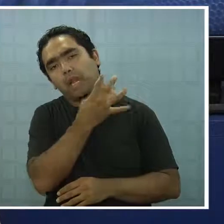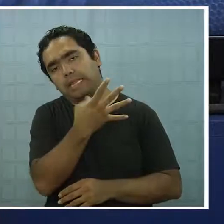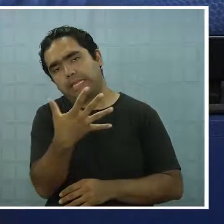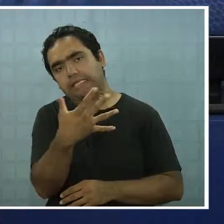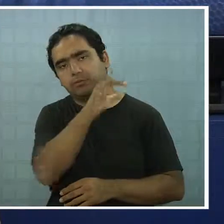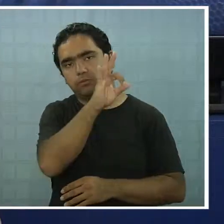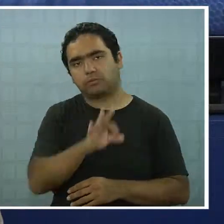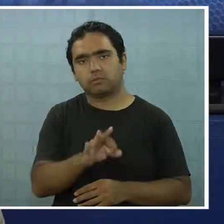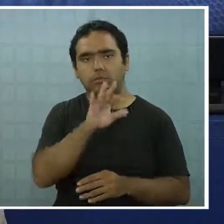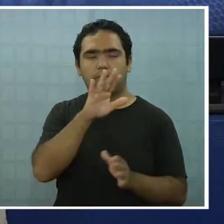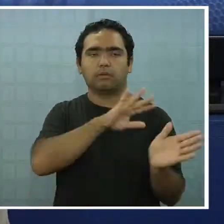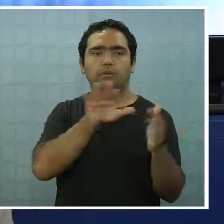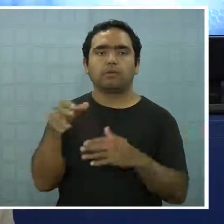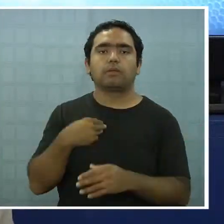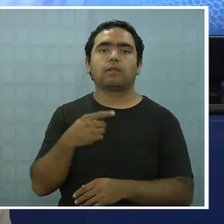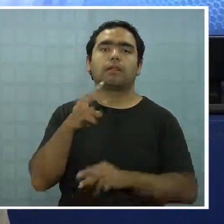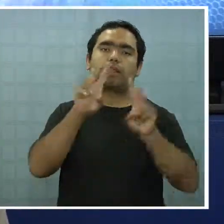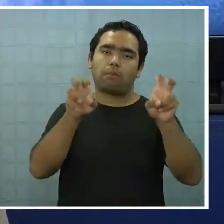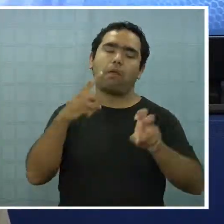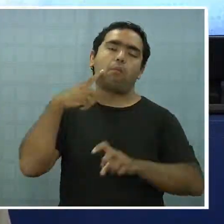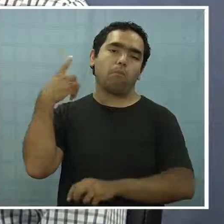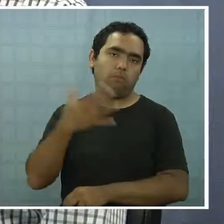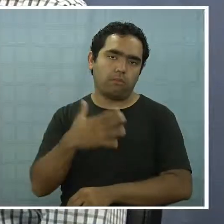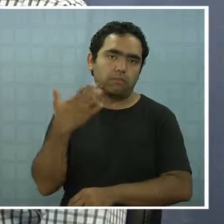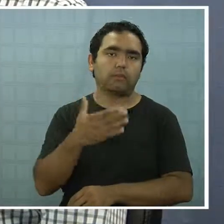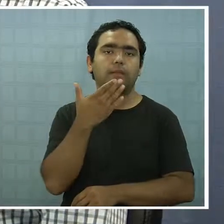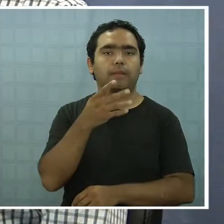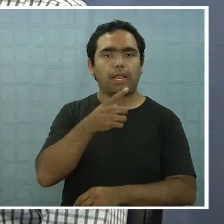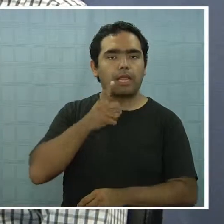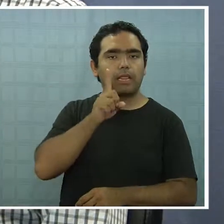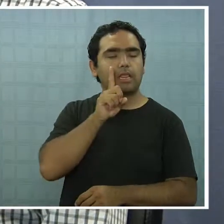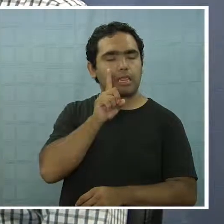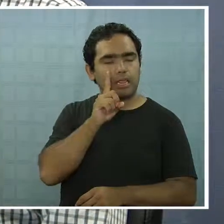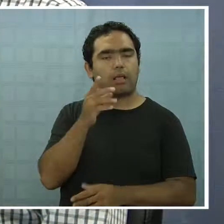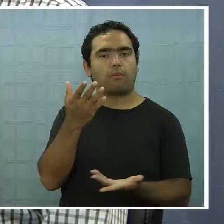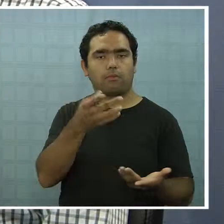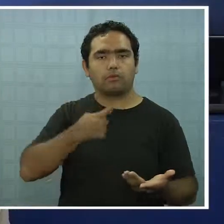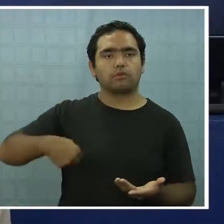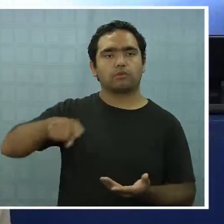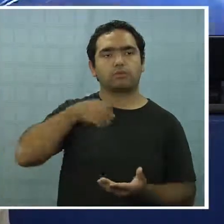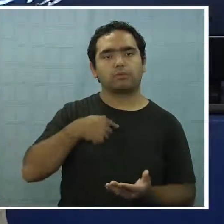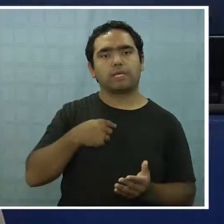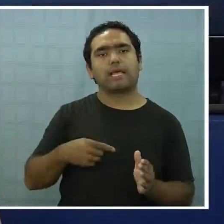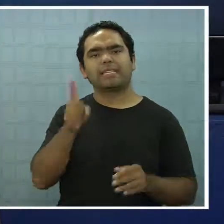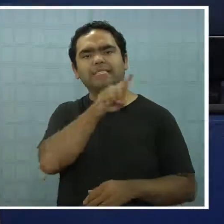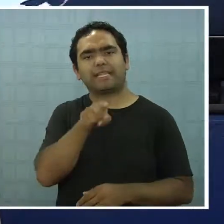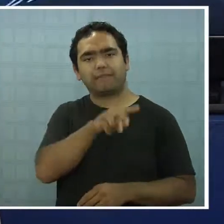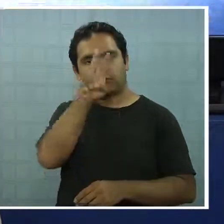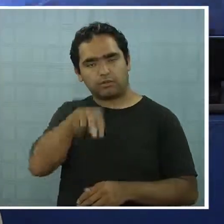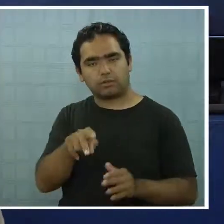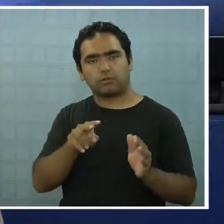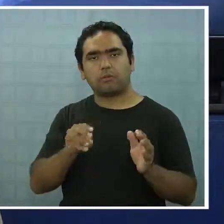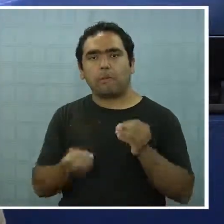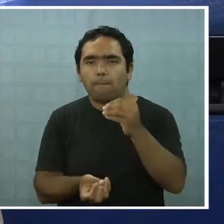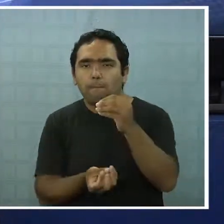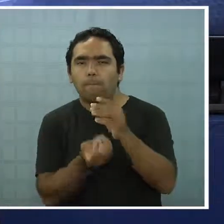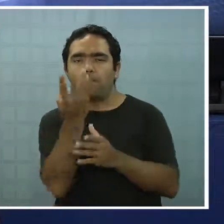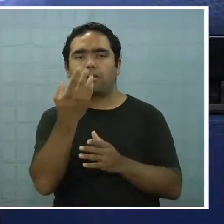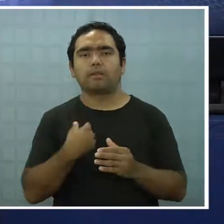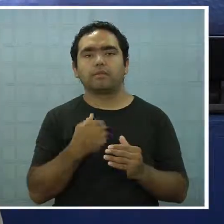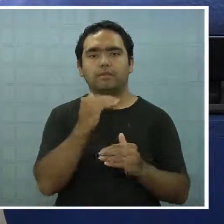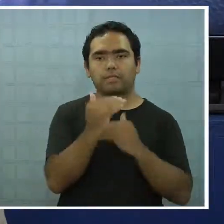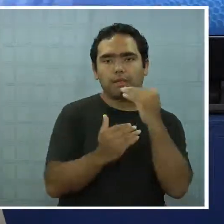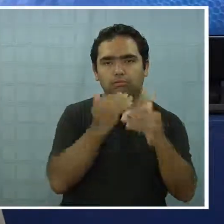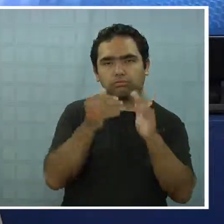tema importantísimo, tenemos que modernizar el servicio de impuesto interno y tenemos que evitar que cada vez haya una mayor ilusión y